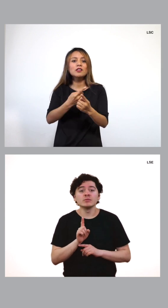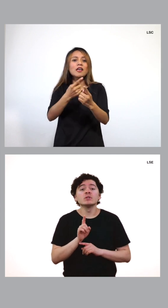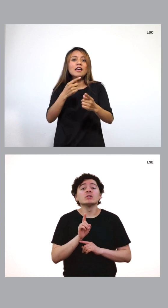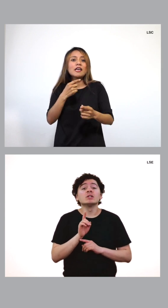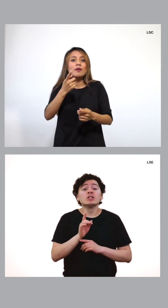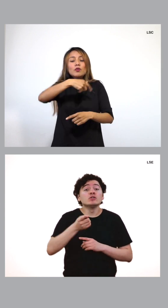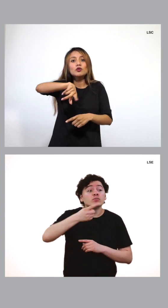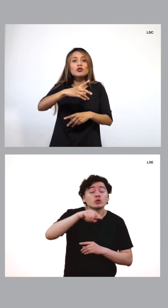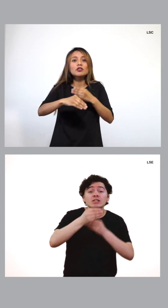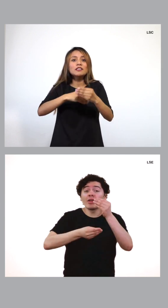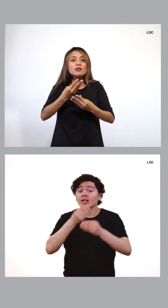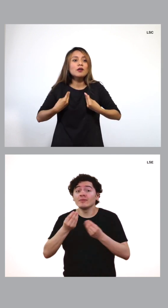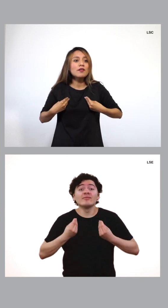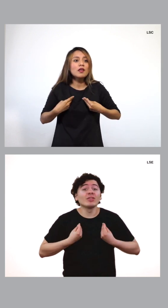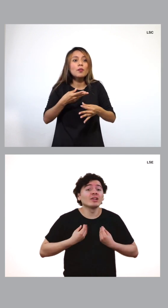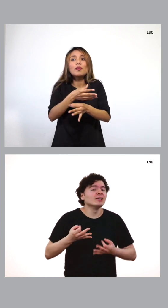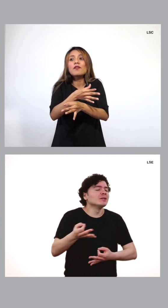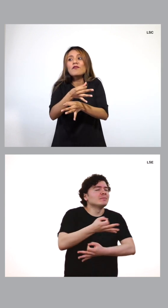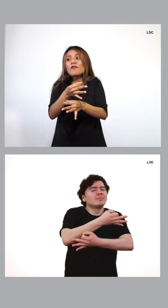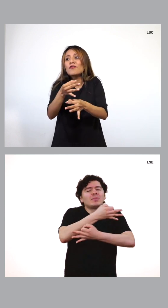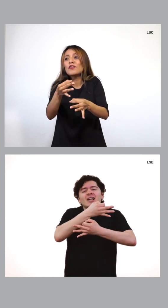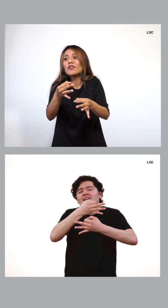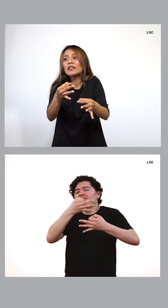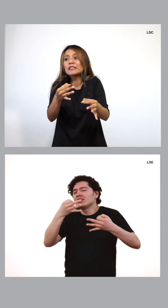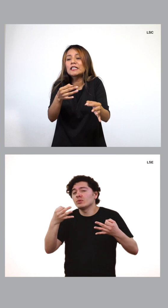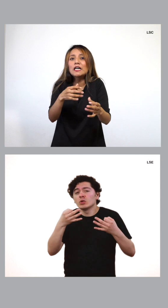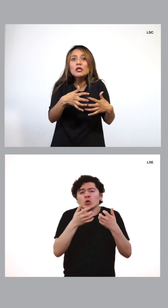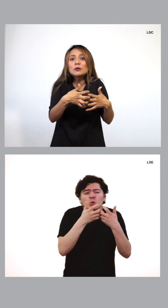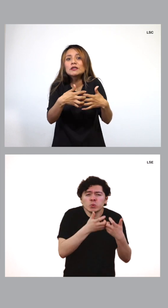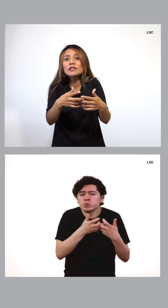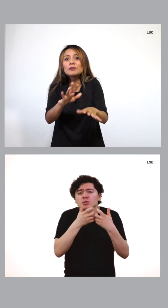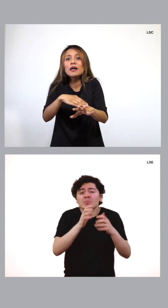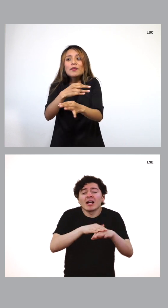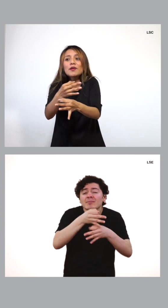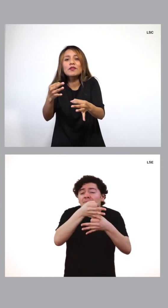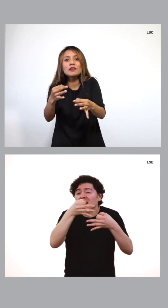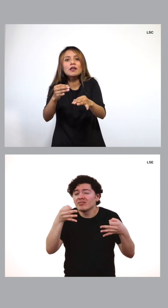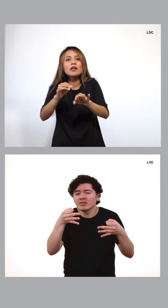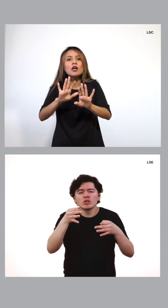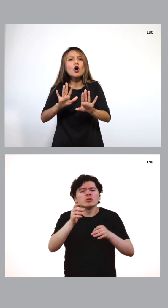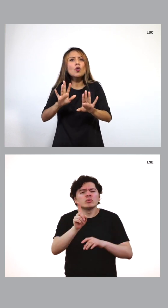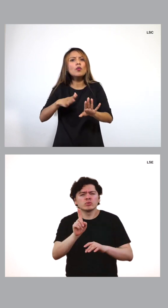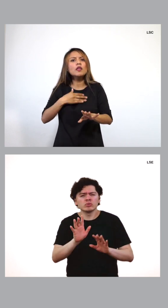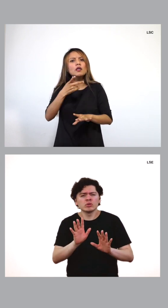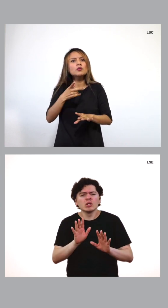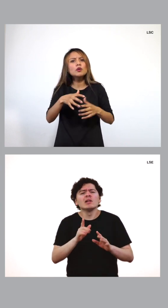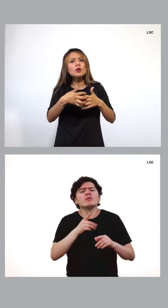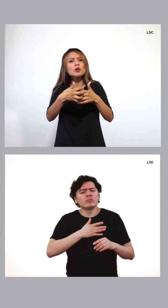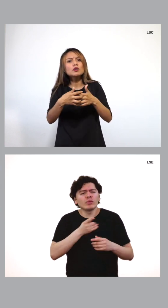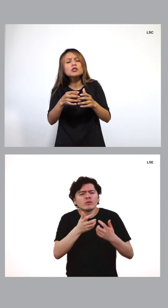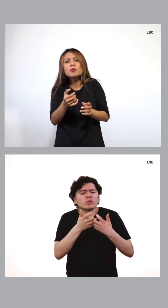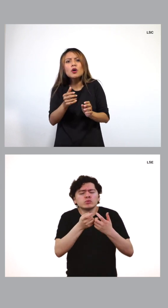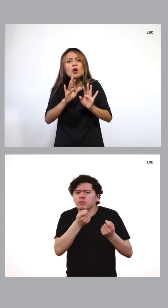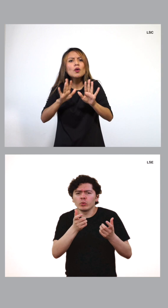que falláis estrepitosamente. Estoy con vosotros todos los días hasta el fin de los